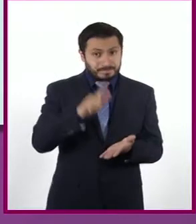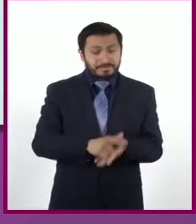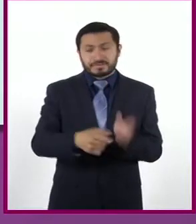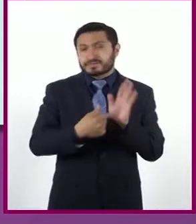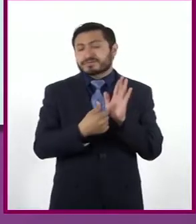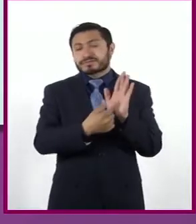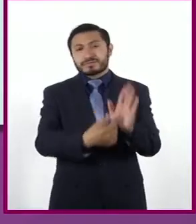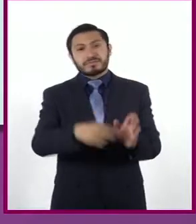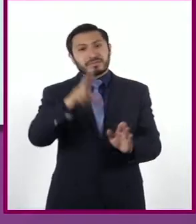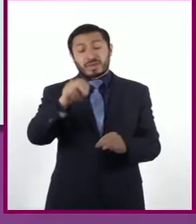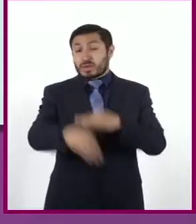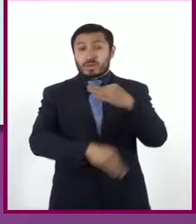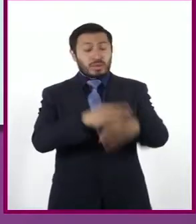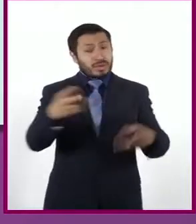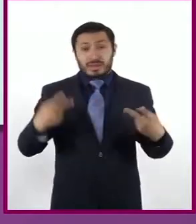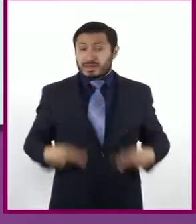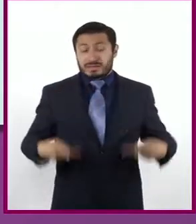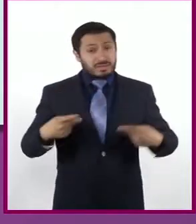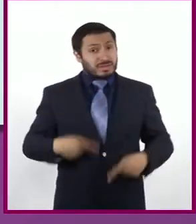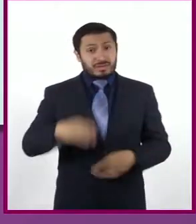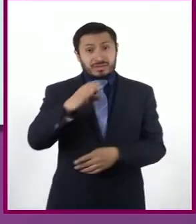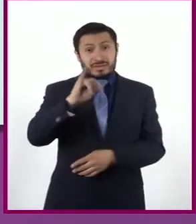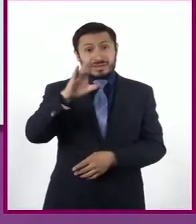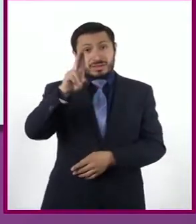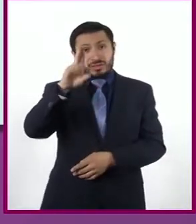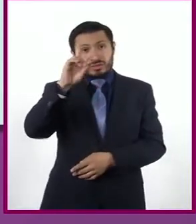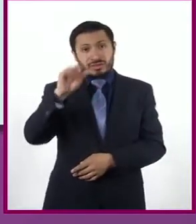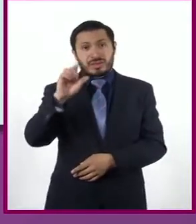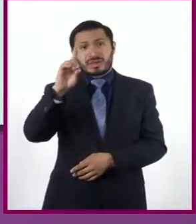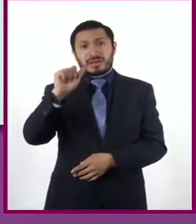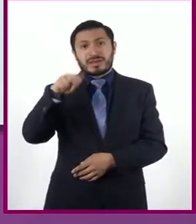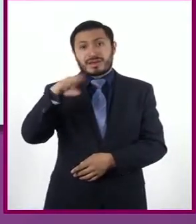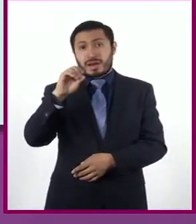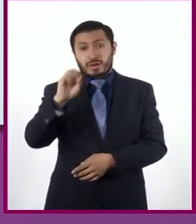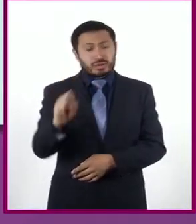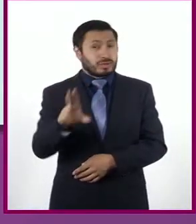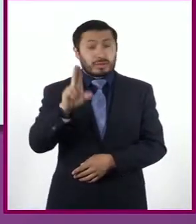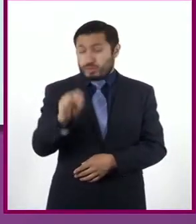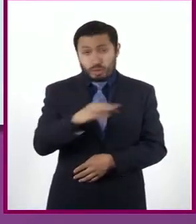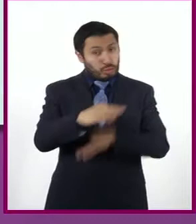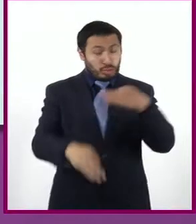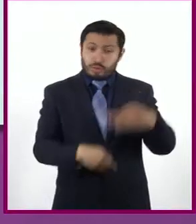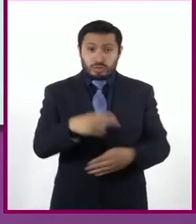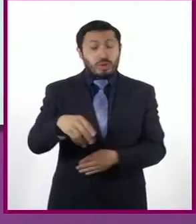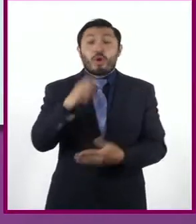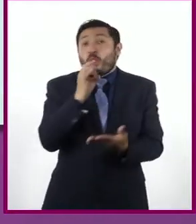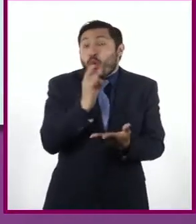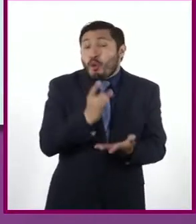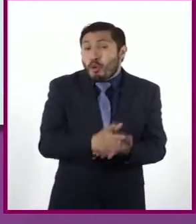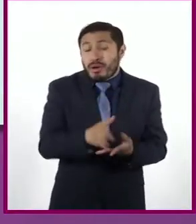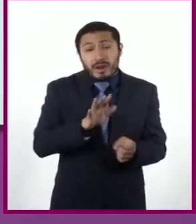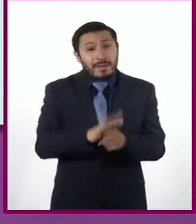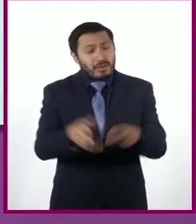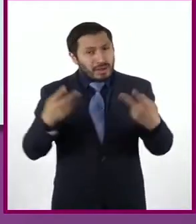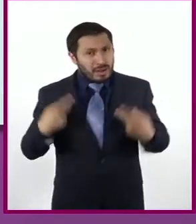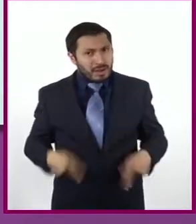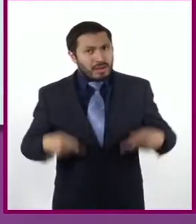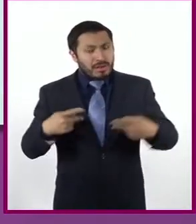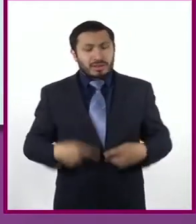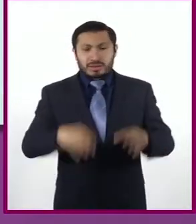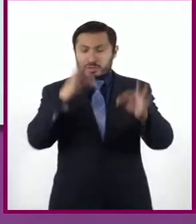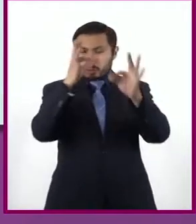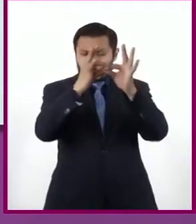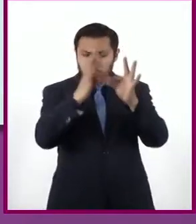los habitantes de un estado son considerados como ciudadanos. Lo son únicamente aquellos que han cumplido los